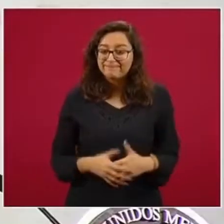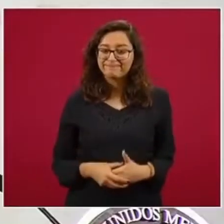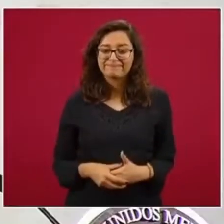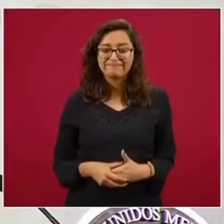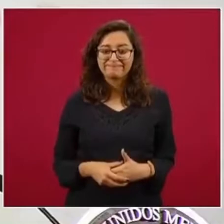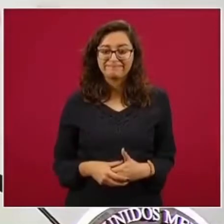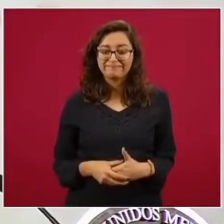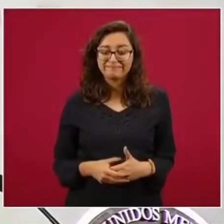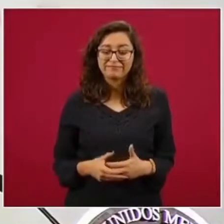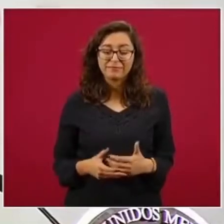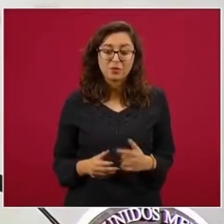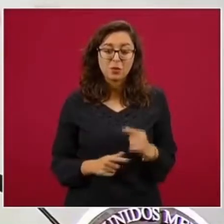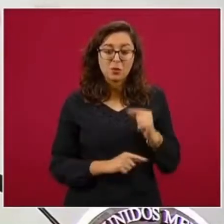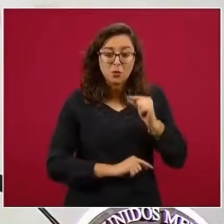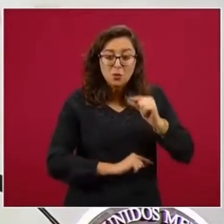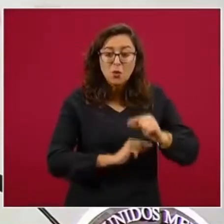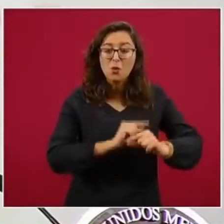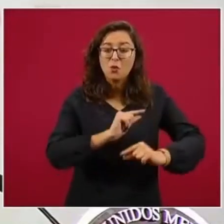eclipsaron